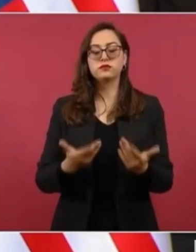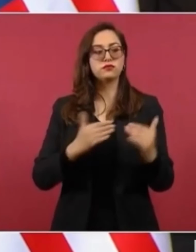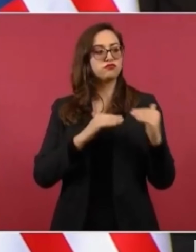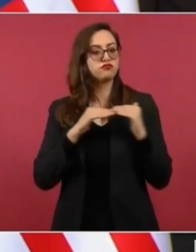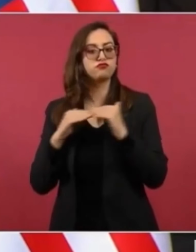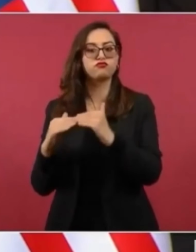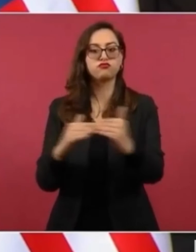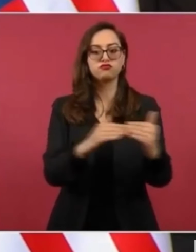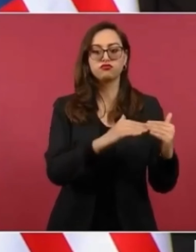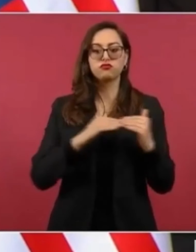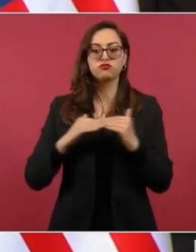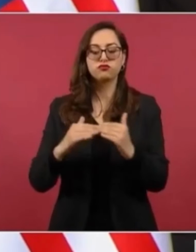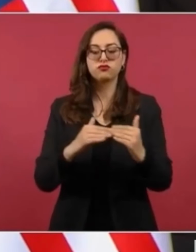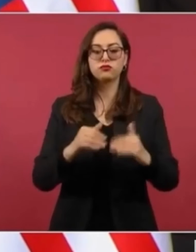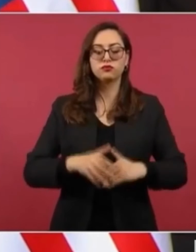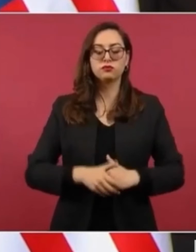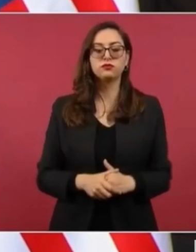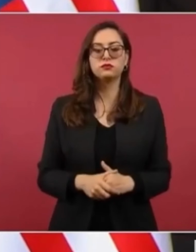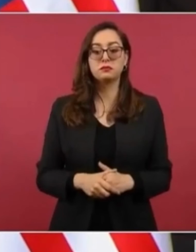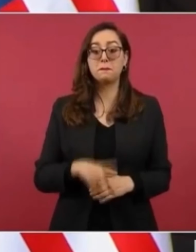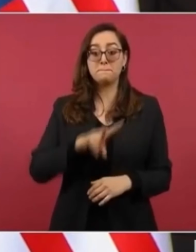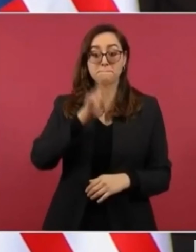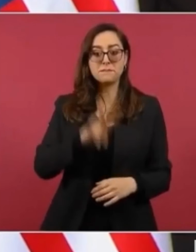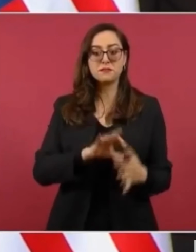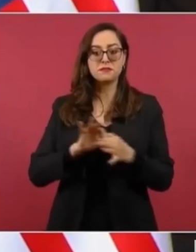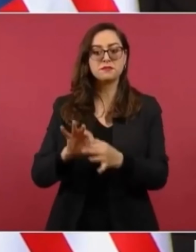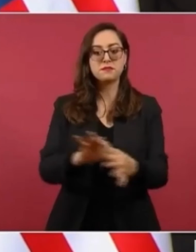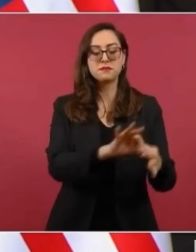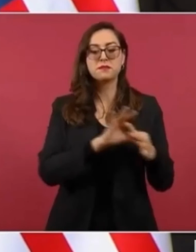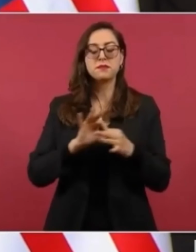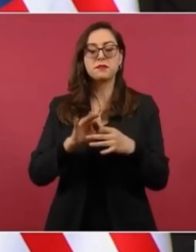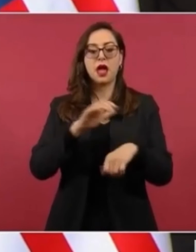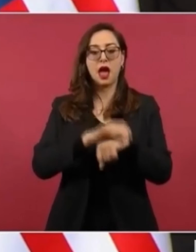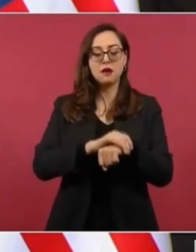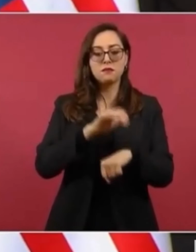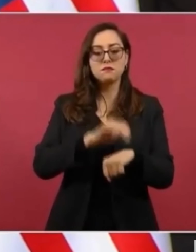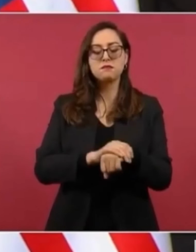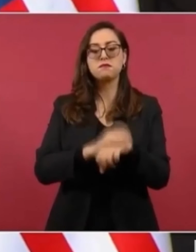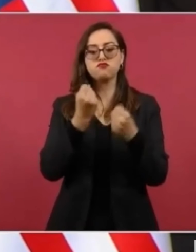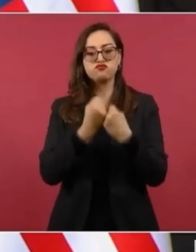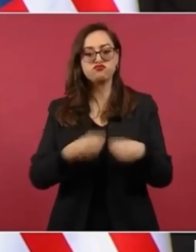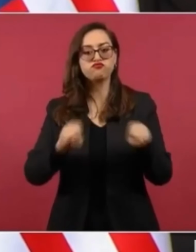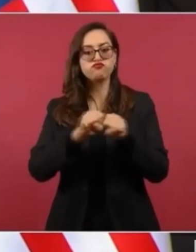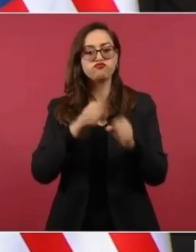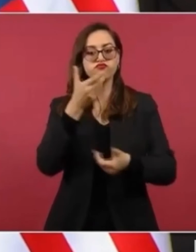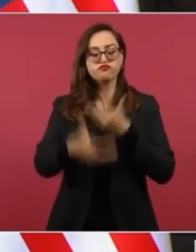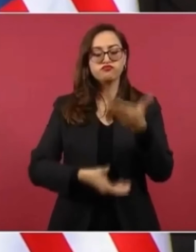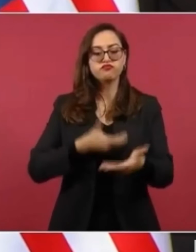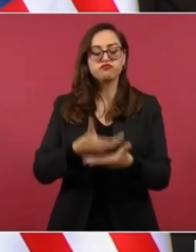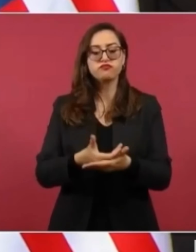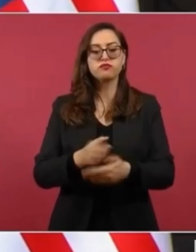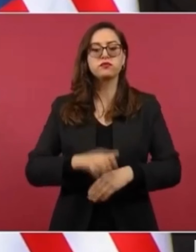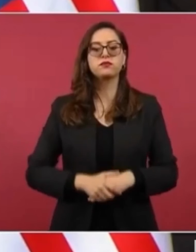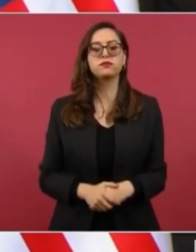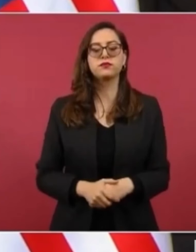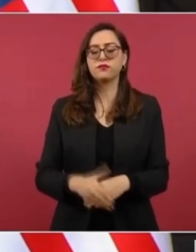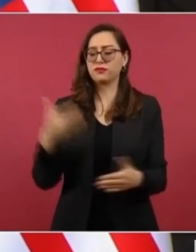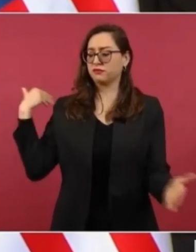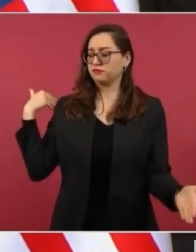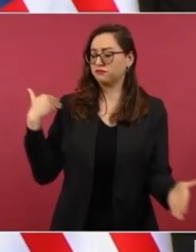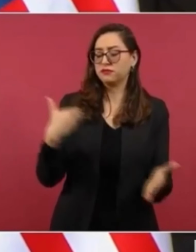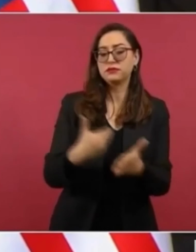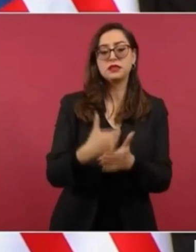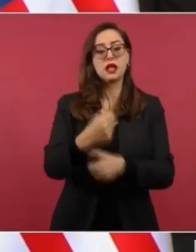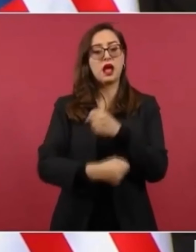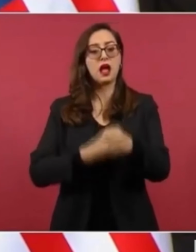todos. Compartimos vínculos profundos como amigos y socios comerciales. Durante los últimos 30 años,